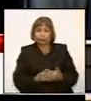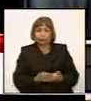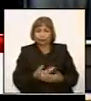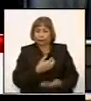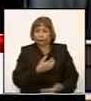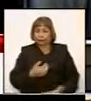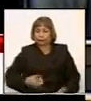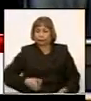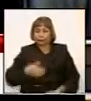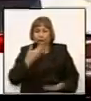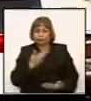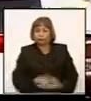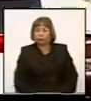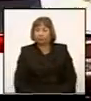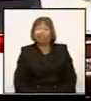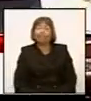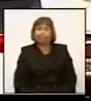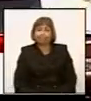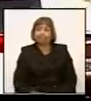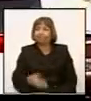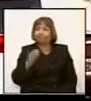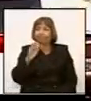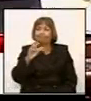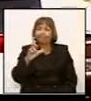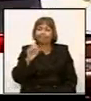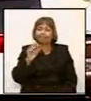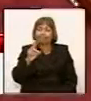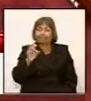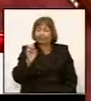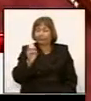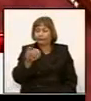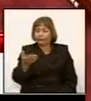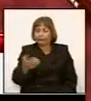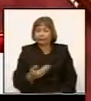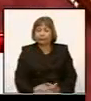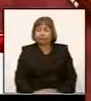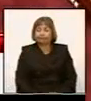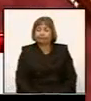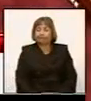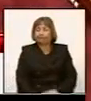Gracias, congresista. Congresista Flores, puede continuar.